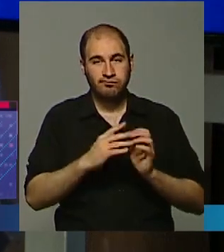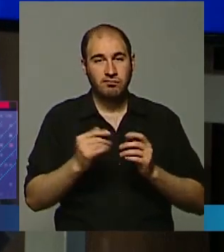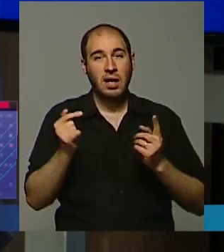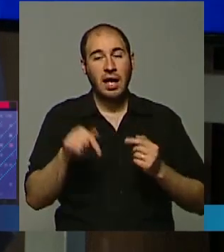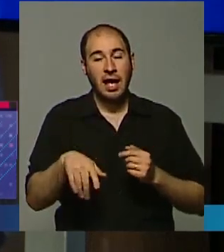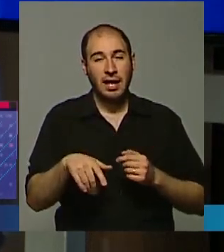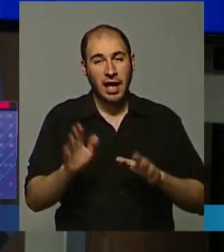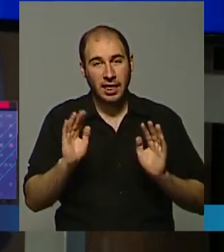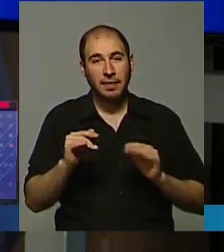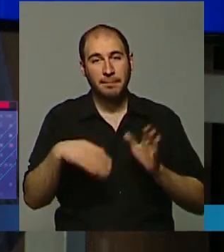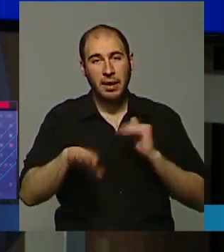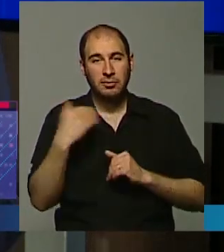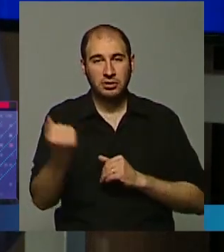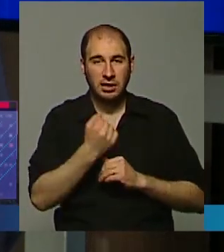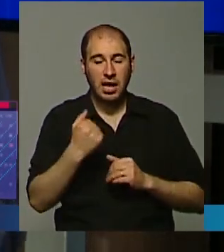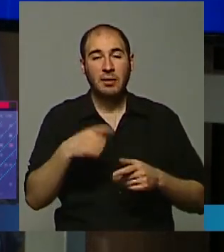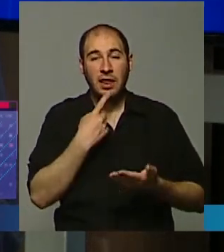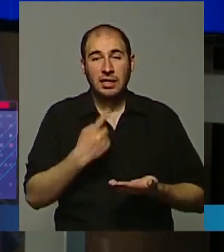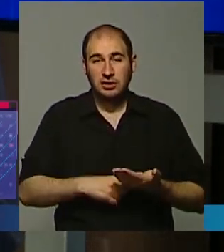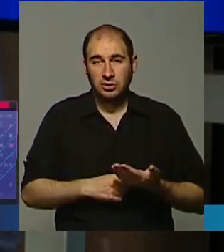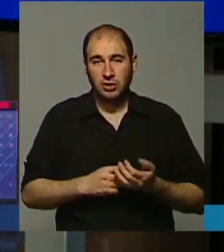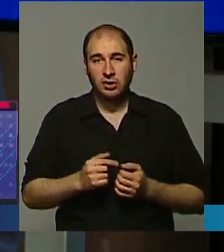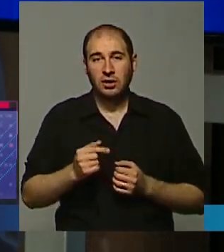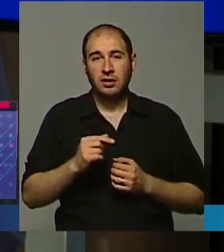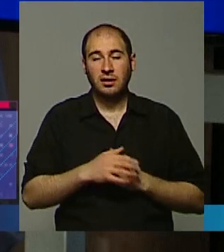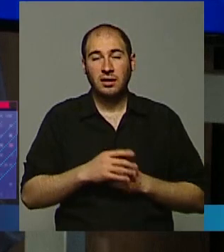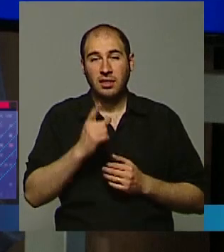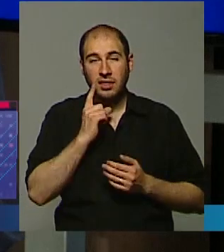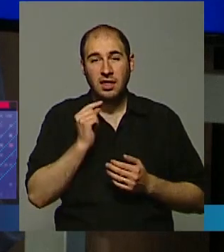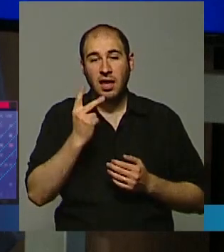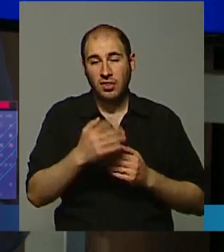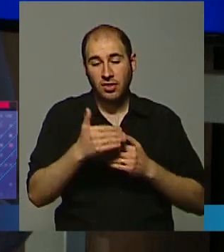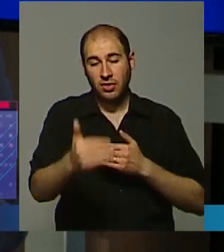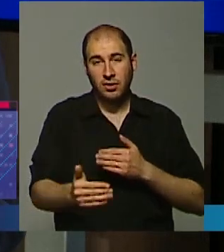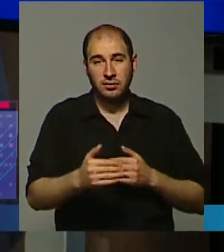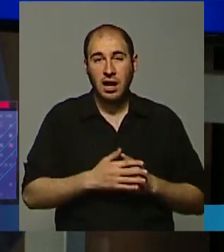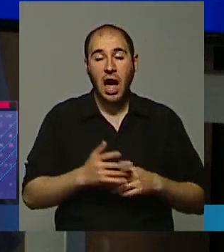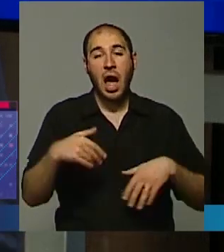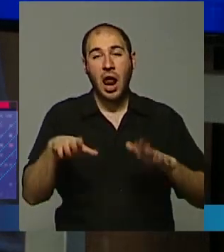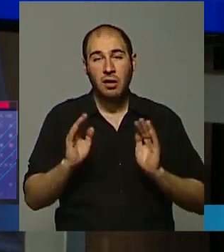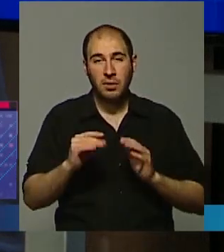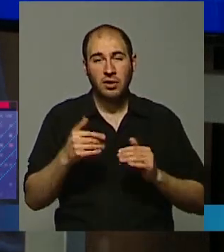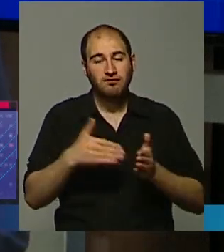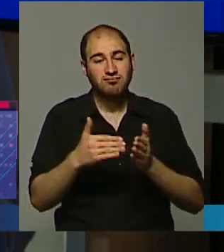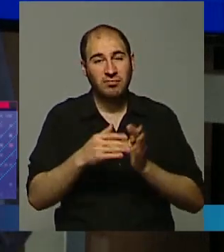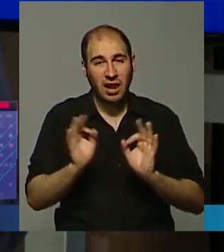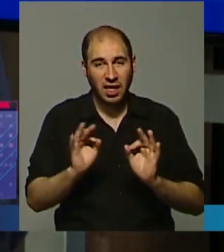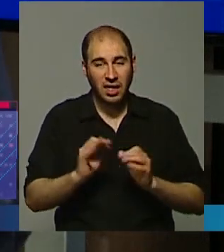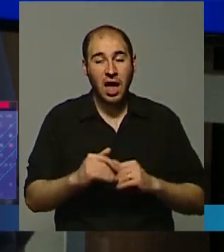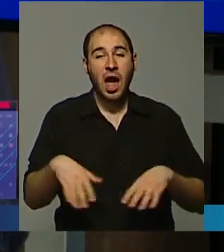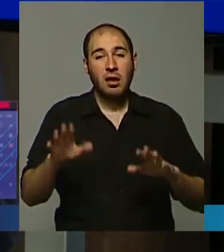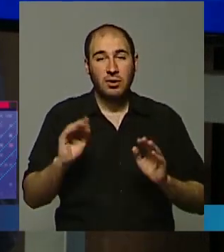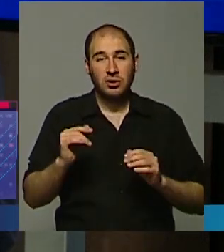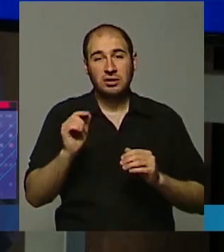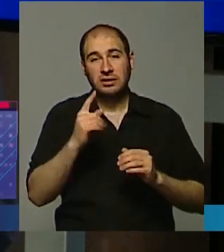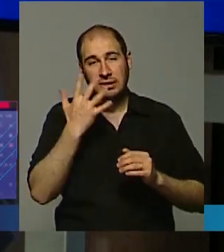mucho más importantes, quizás la decisión se hubiera tomado durante 48 horas, quizás no hubiera sido tan restrictivo, quizás bajaba